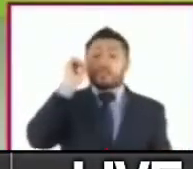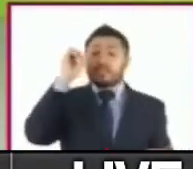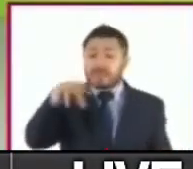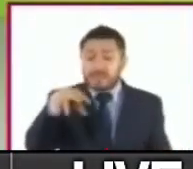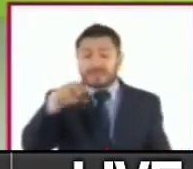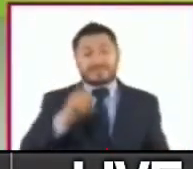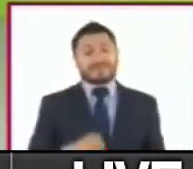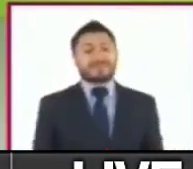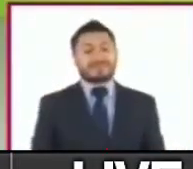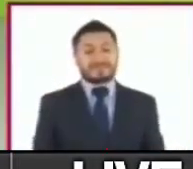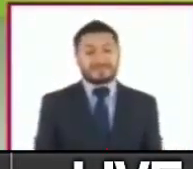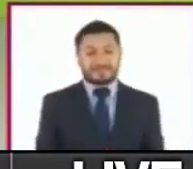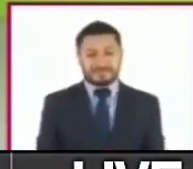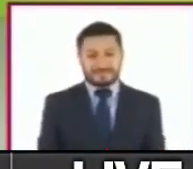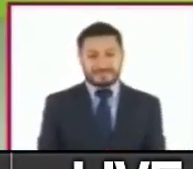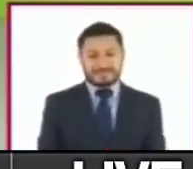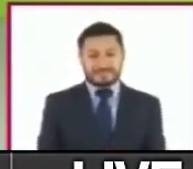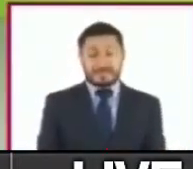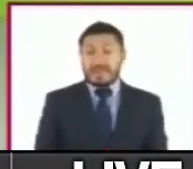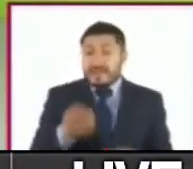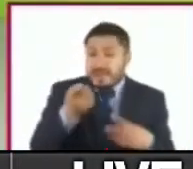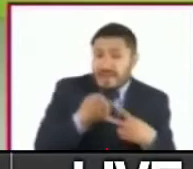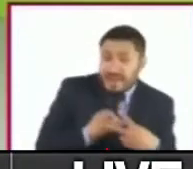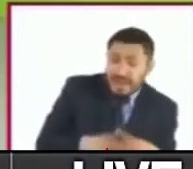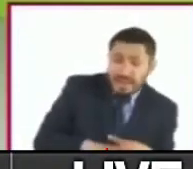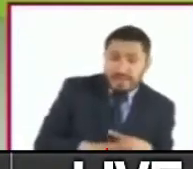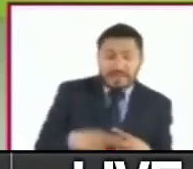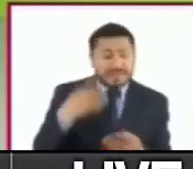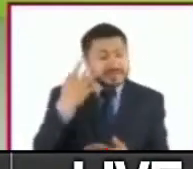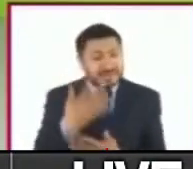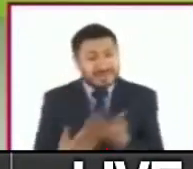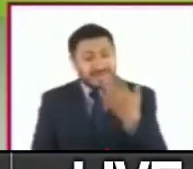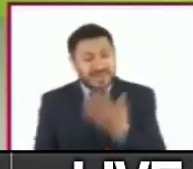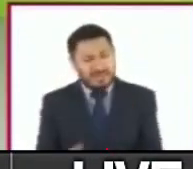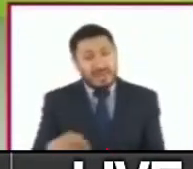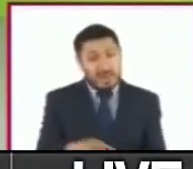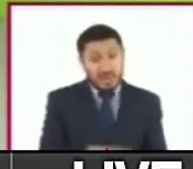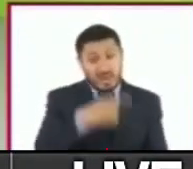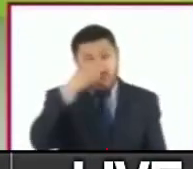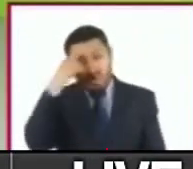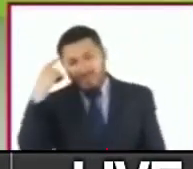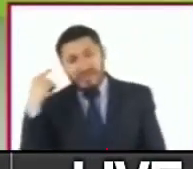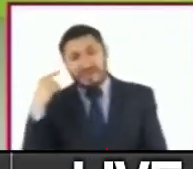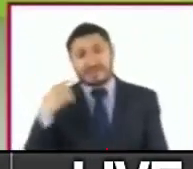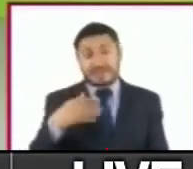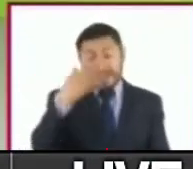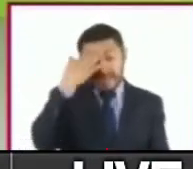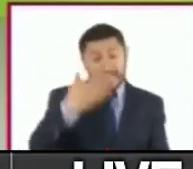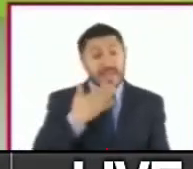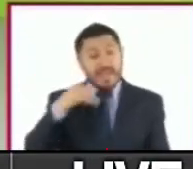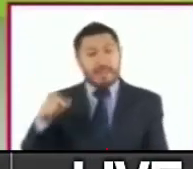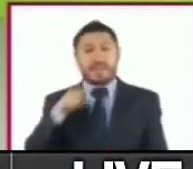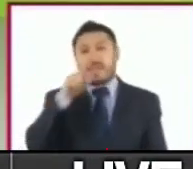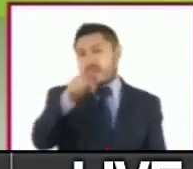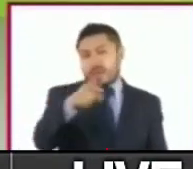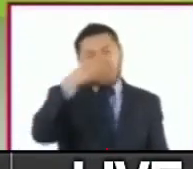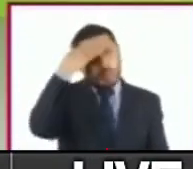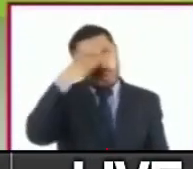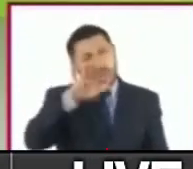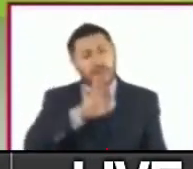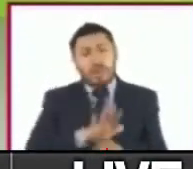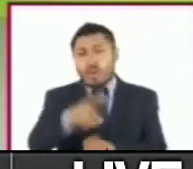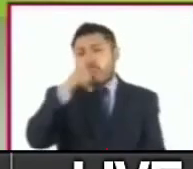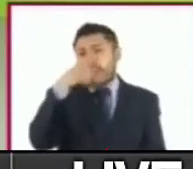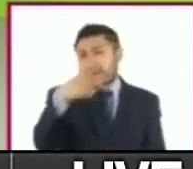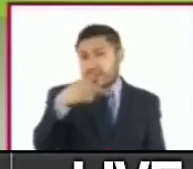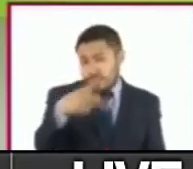tengo. Vamos a iniciar con la mano que nos es más fácil y más hábil, ¿de acuerdo? Uh-huh. Voy a lanzar con la palma